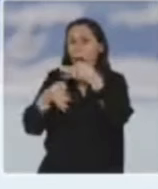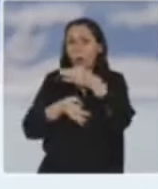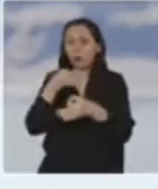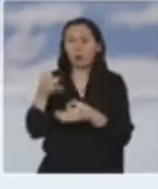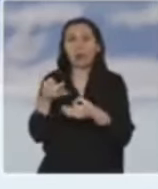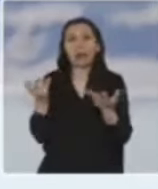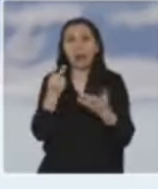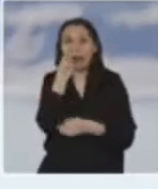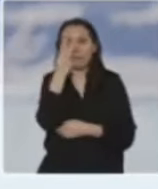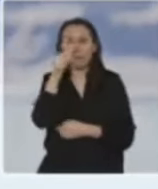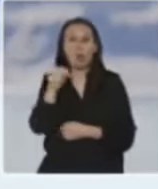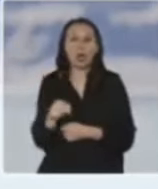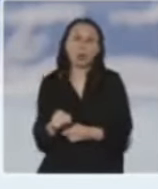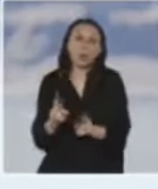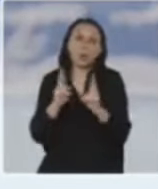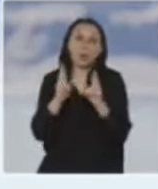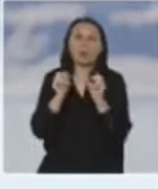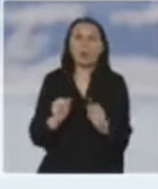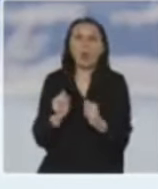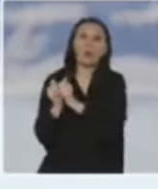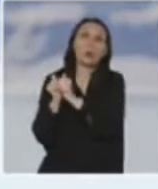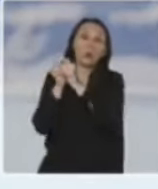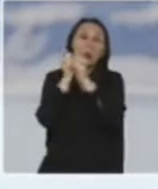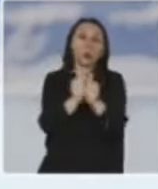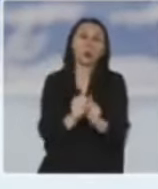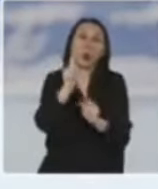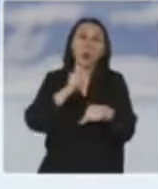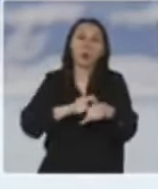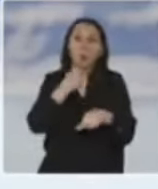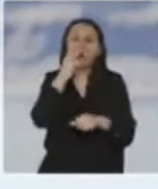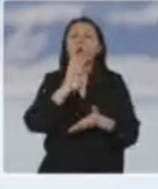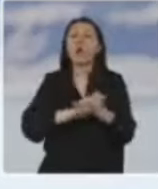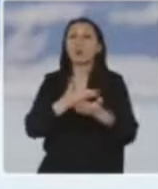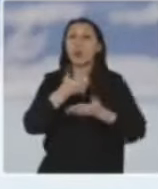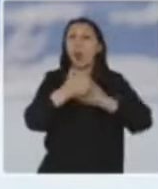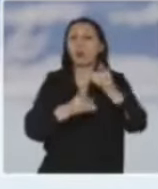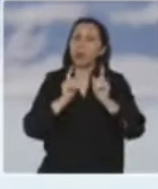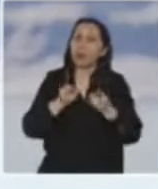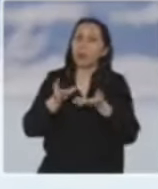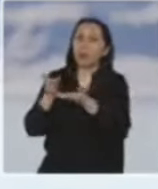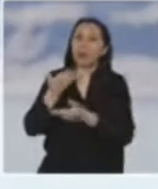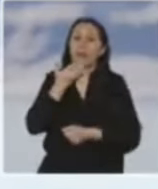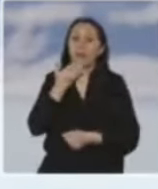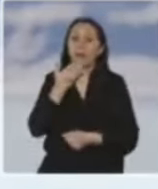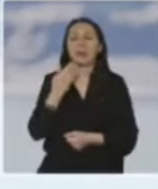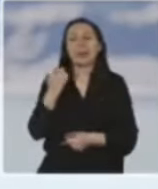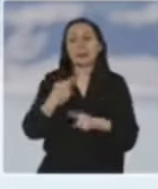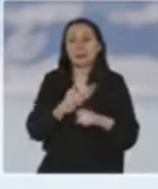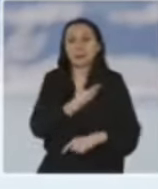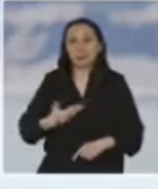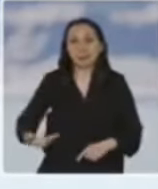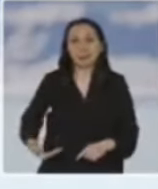que hemos visto acá y espero poder venir con él en algún momento a ver el avance de las obras creo que se lo merece también y